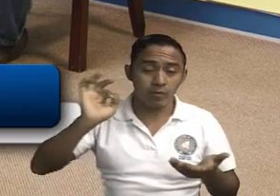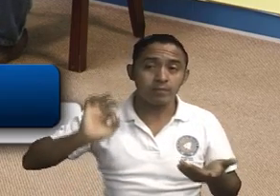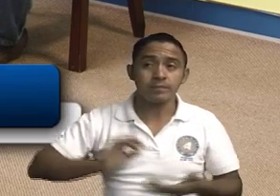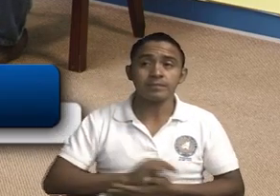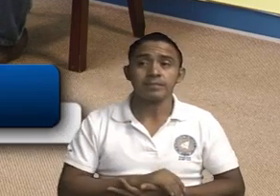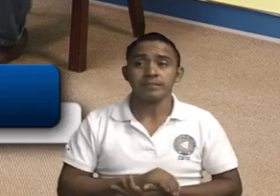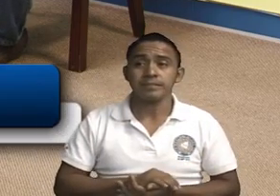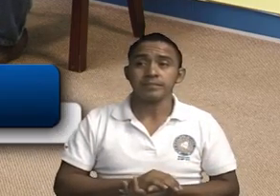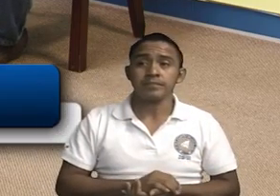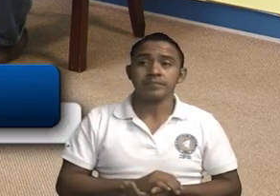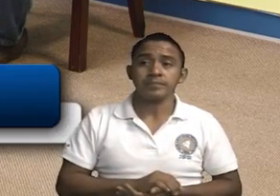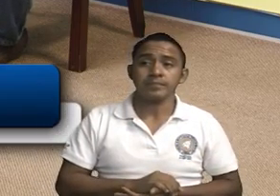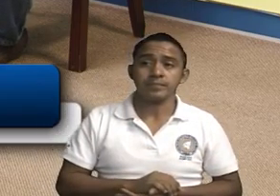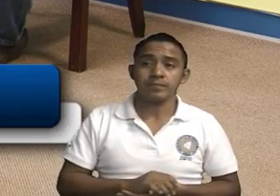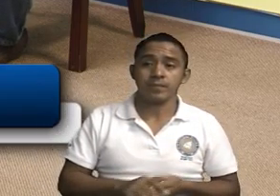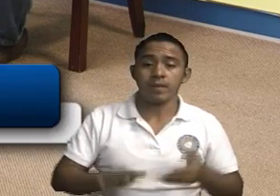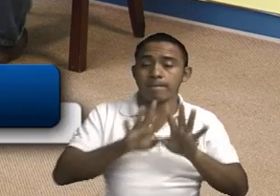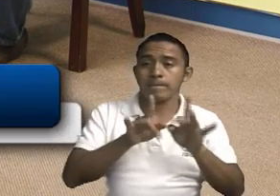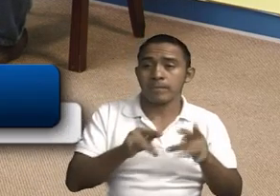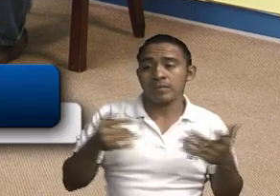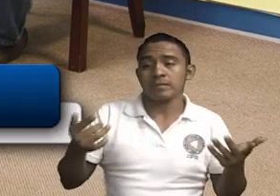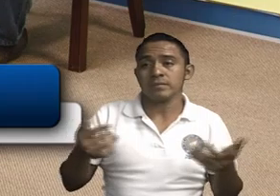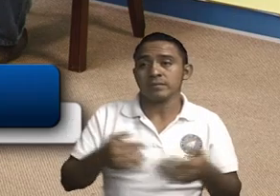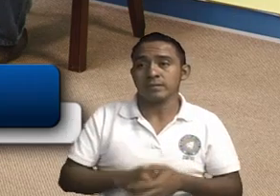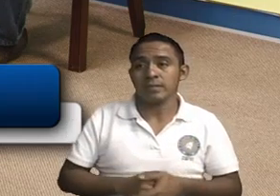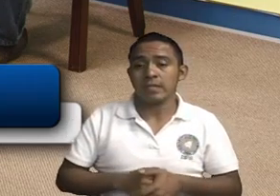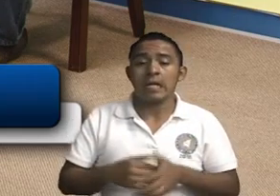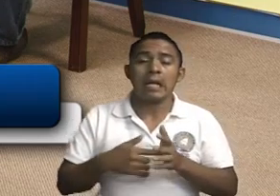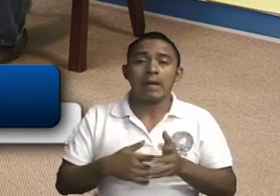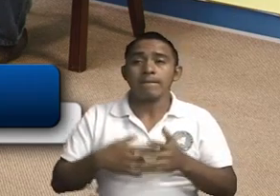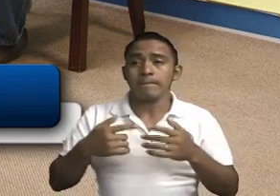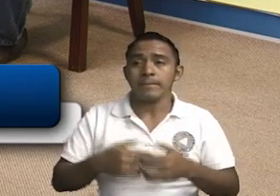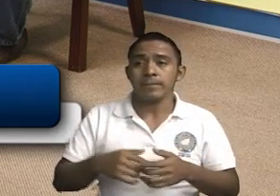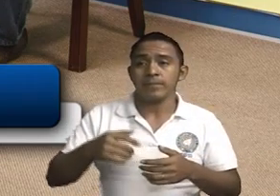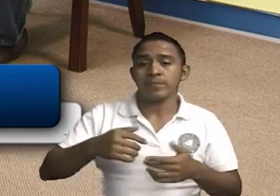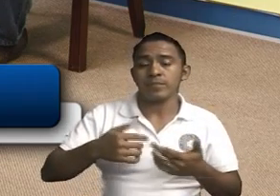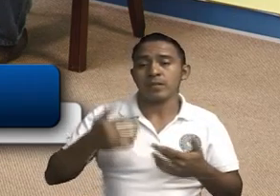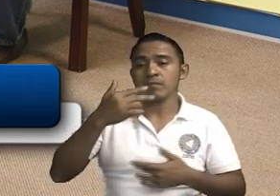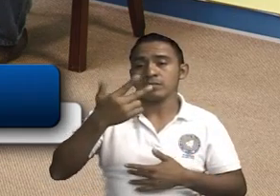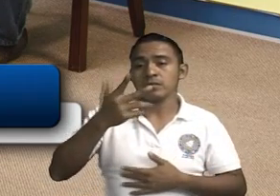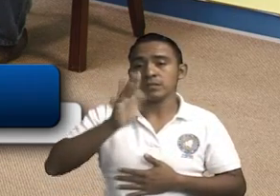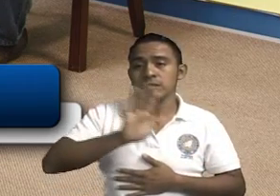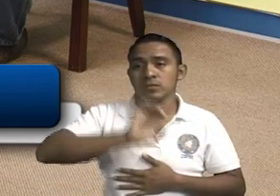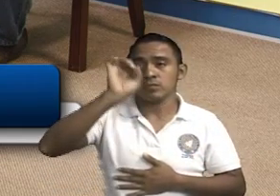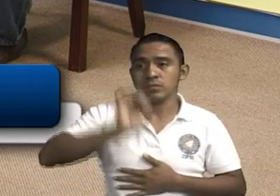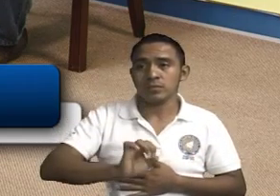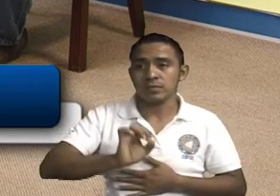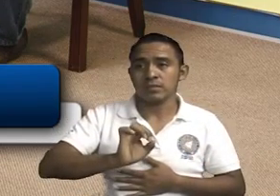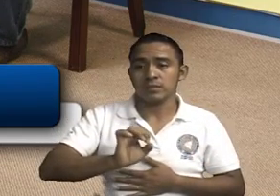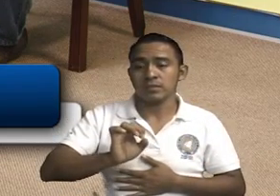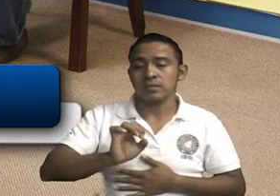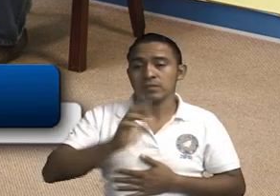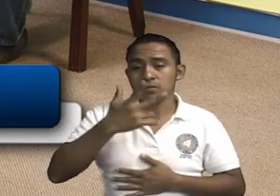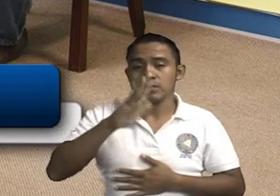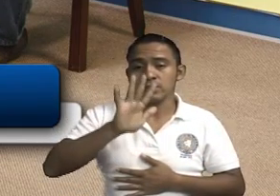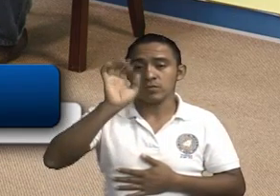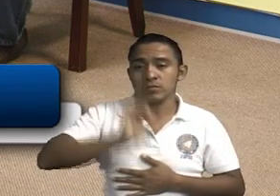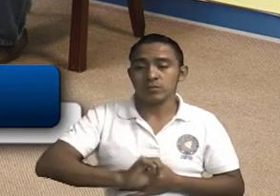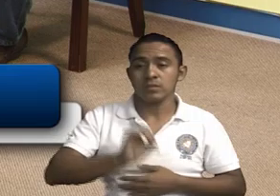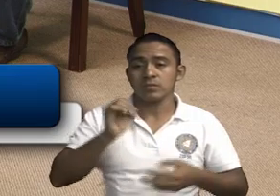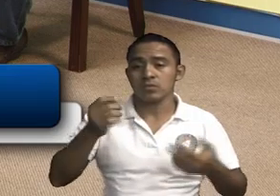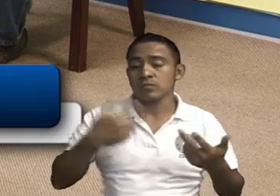aunque el sexo femenino diga lo contrario, por lo menos es un hombre, es 85% de la relación es sexo, ¿verdad? Y el